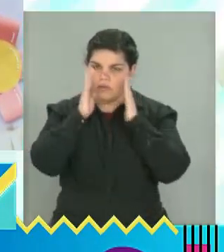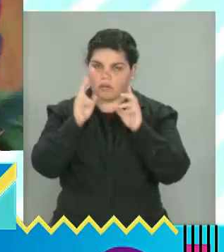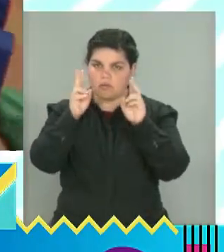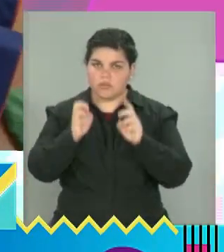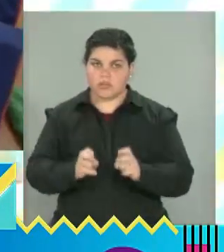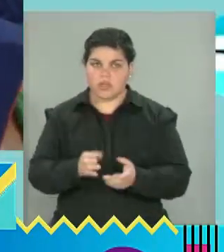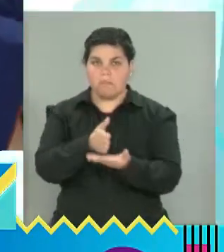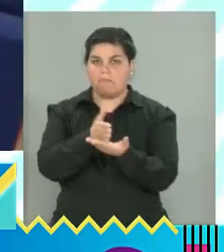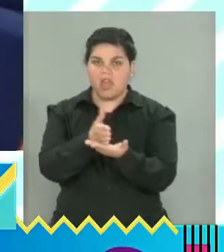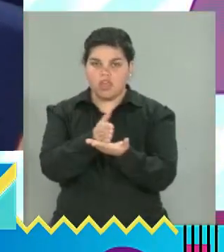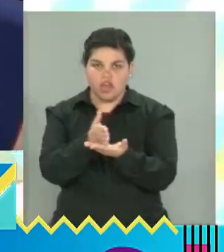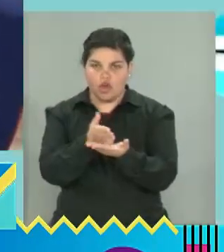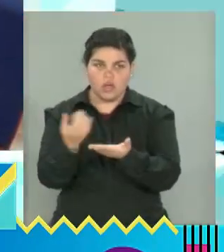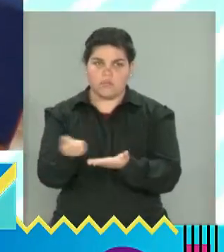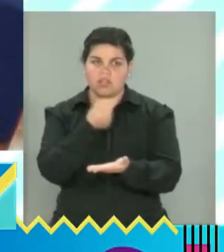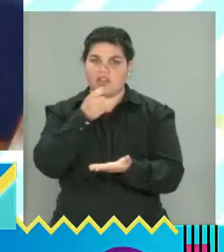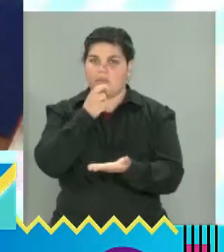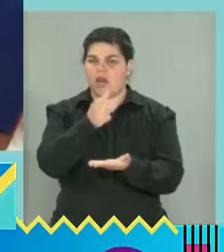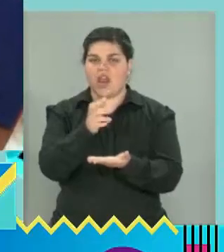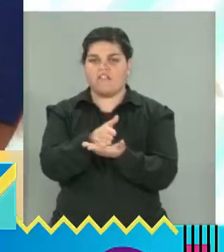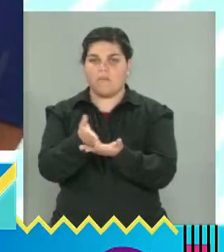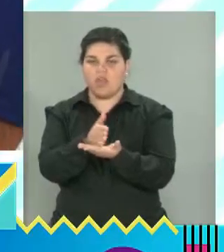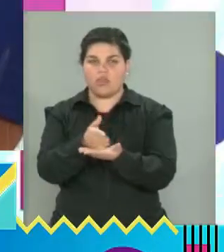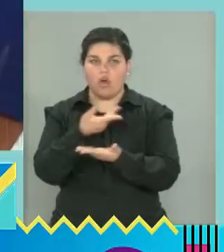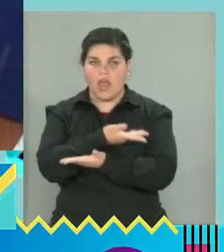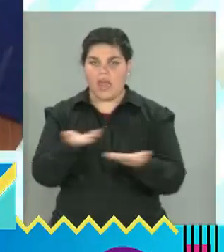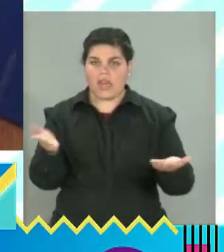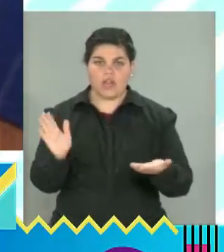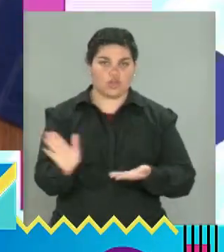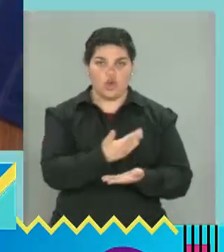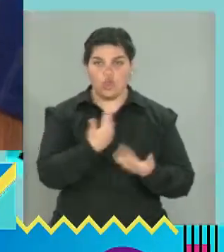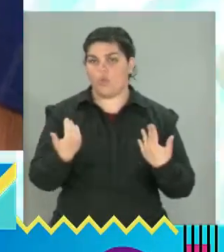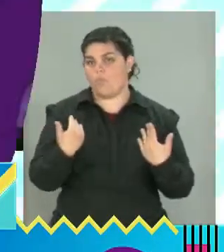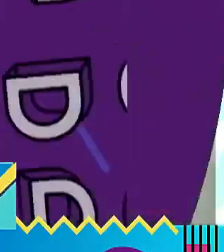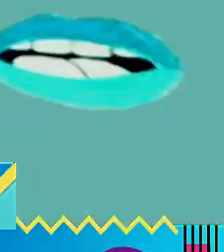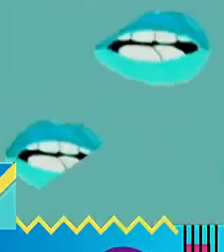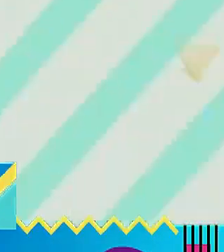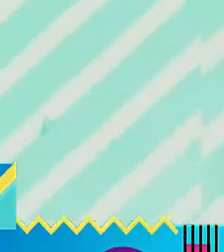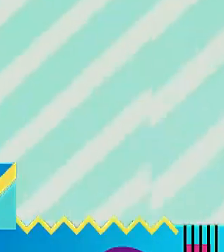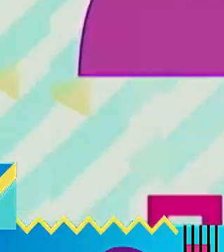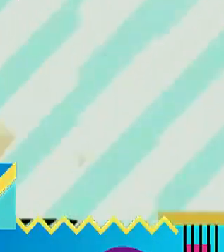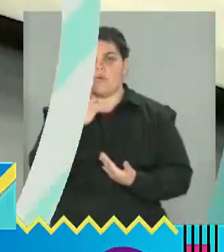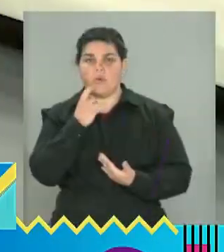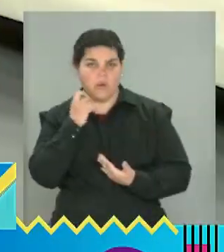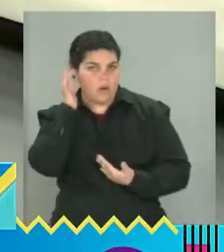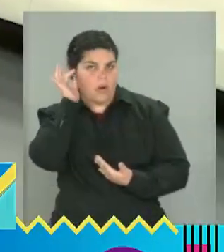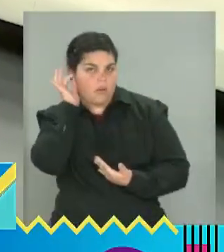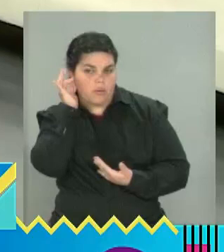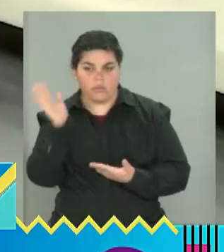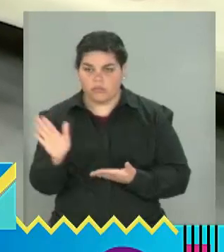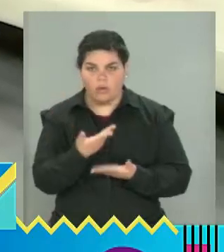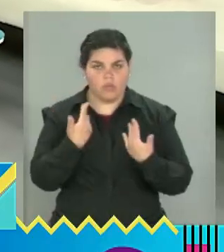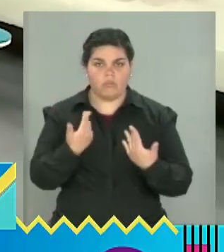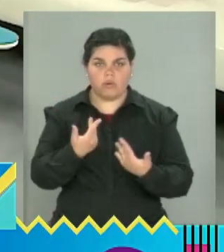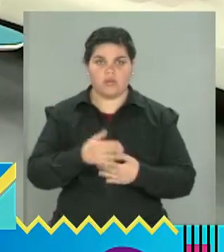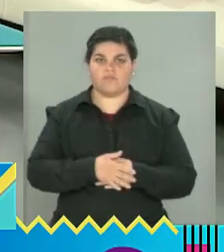que son mucho más abarcativas, pueden ser buenos cambios para las políticas de infancia y niñas. Sí, es justamente un cambio en la estructura